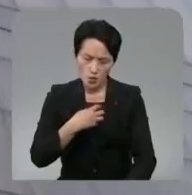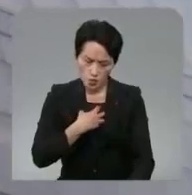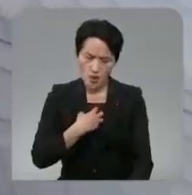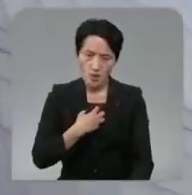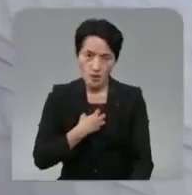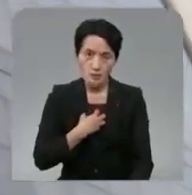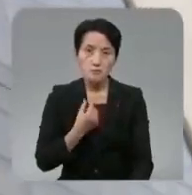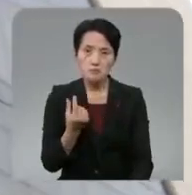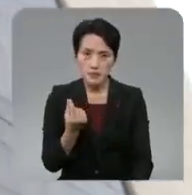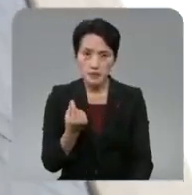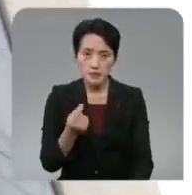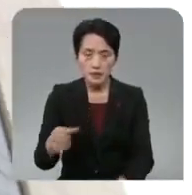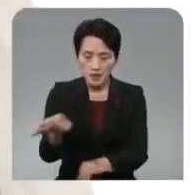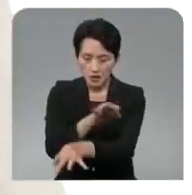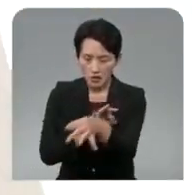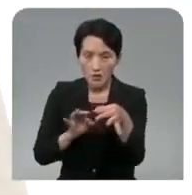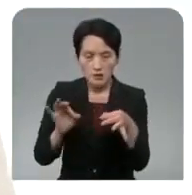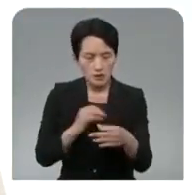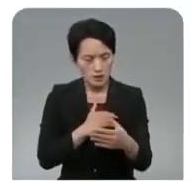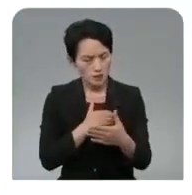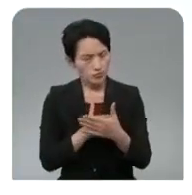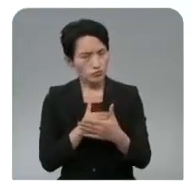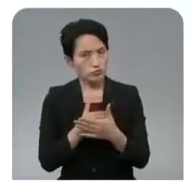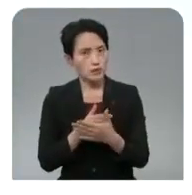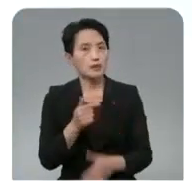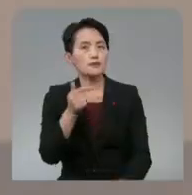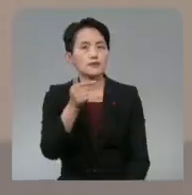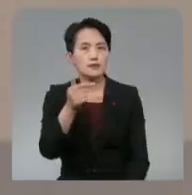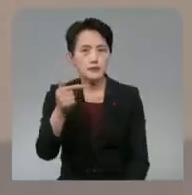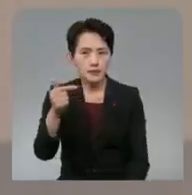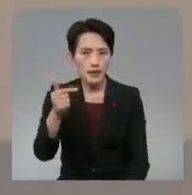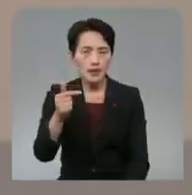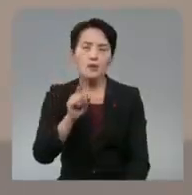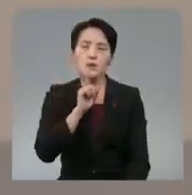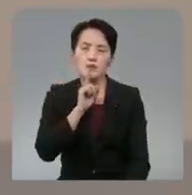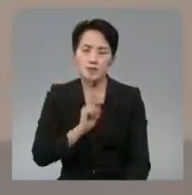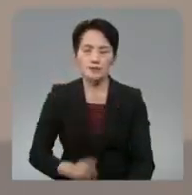comenzó a primeros de noviembre en corea del sur